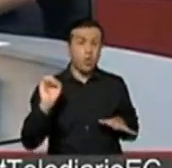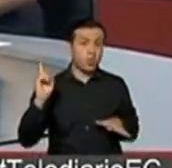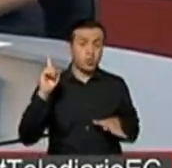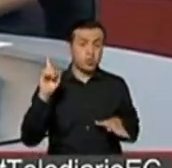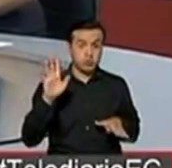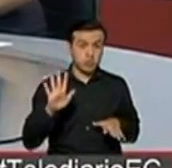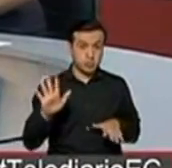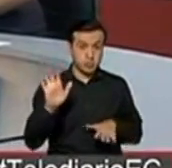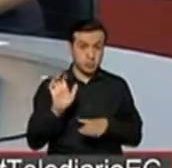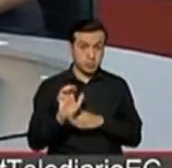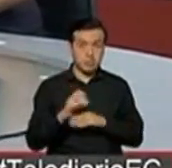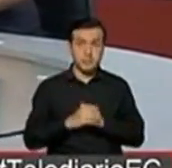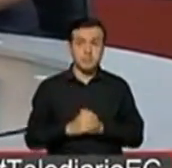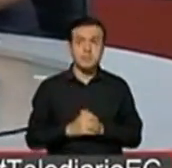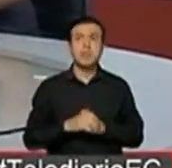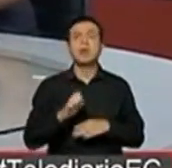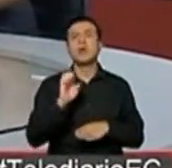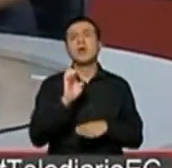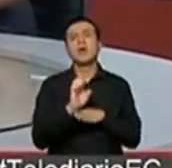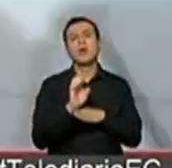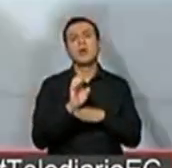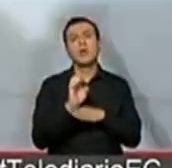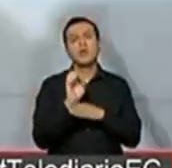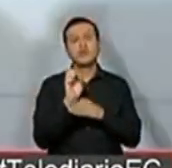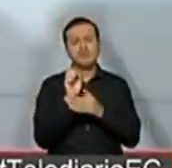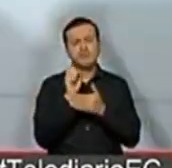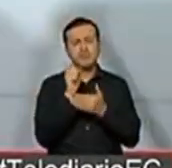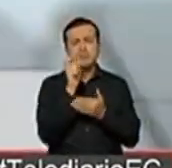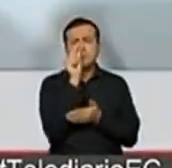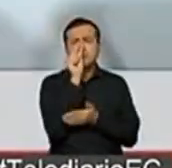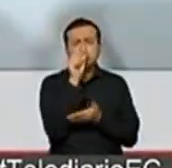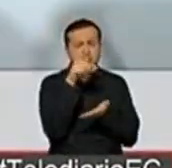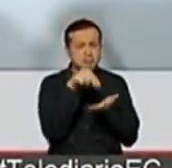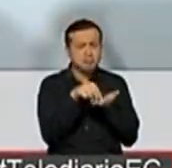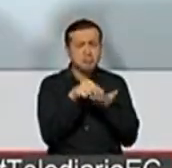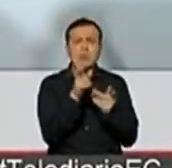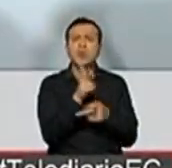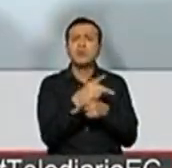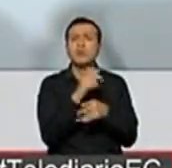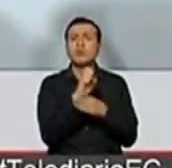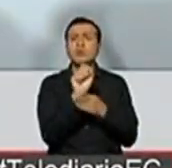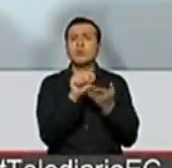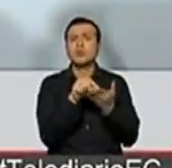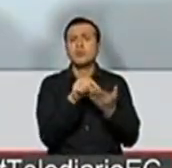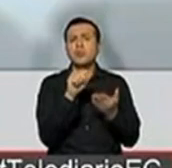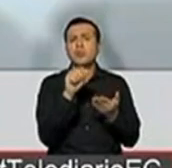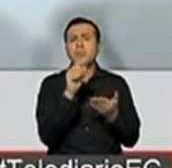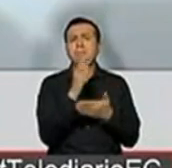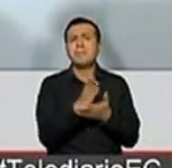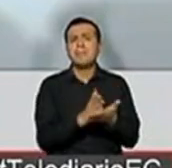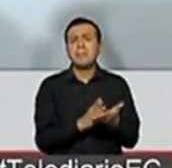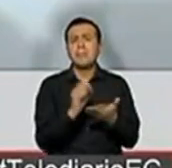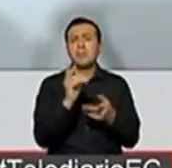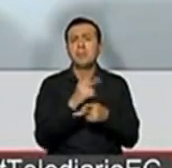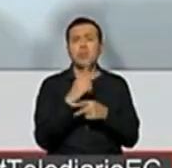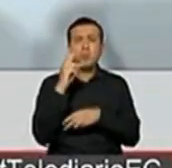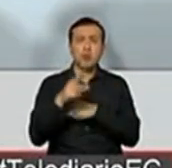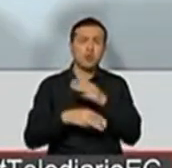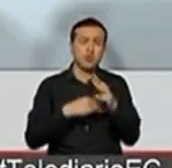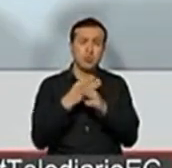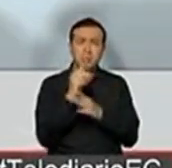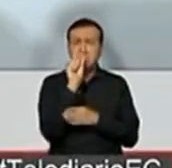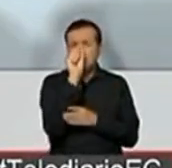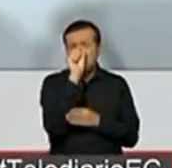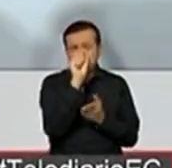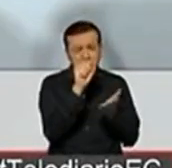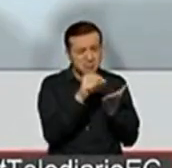nuestro país? El Ecuador es tan pequeño en el mundo, ¿verdad? La producción del Ecuador es el 0.5% de la producción mundial. Sí